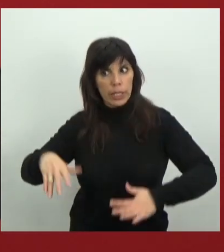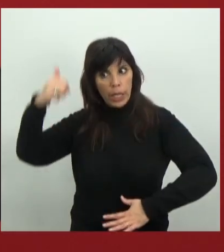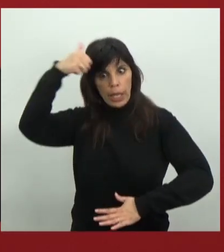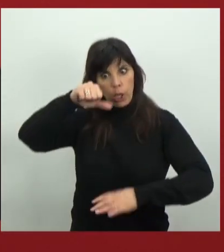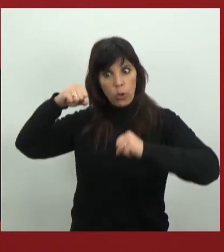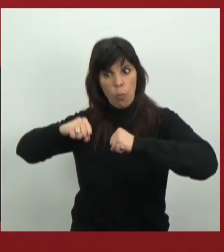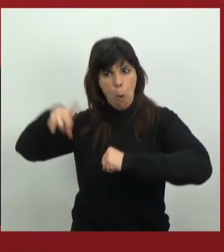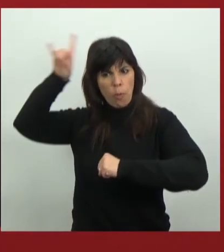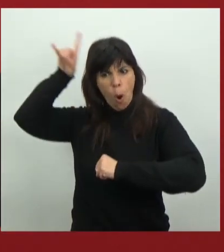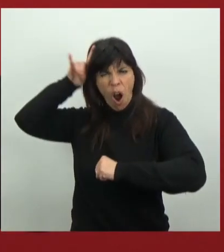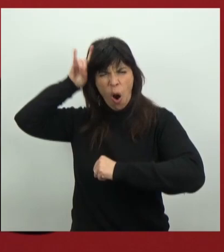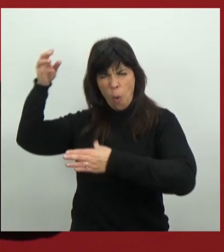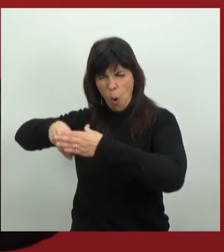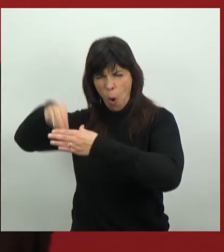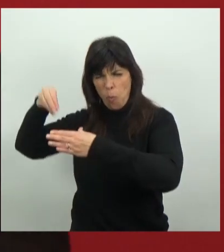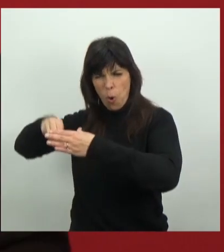la Biblia.